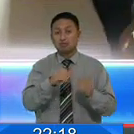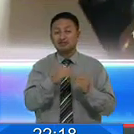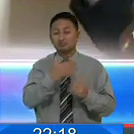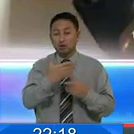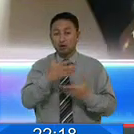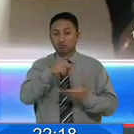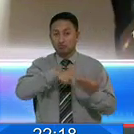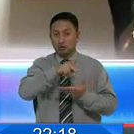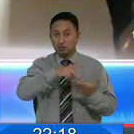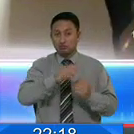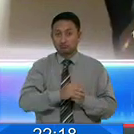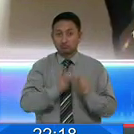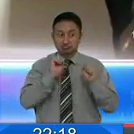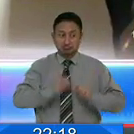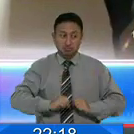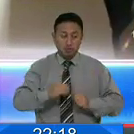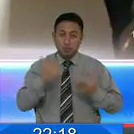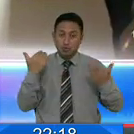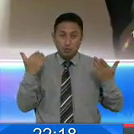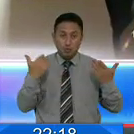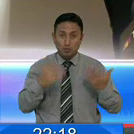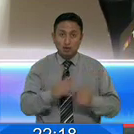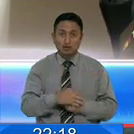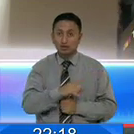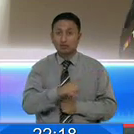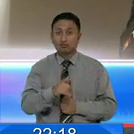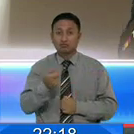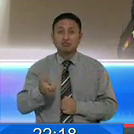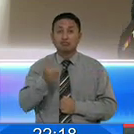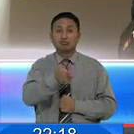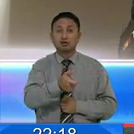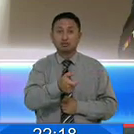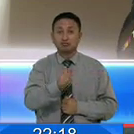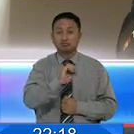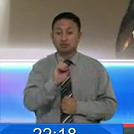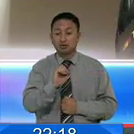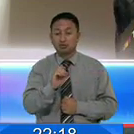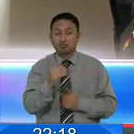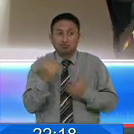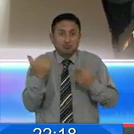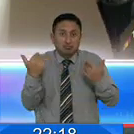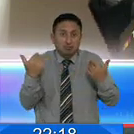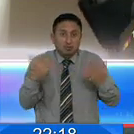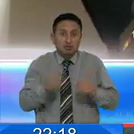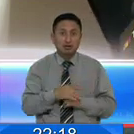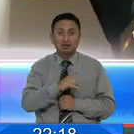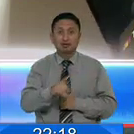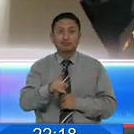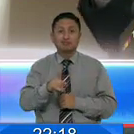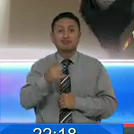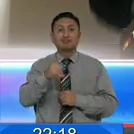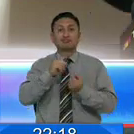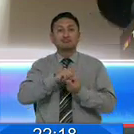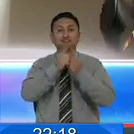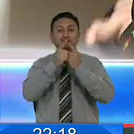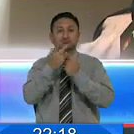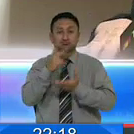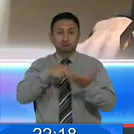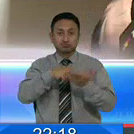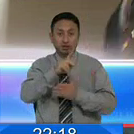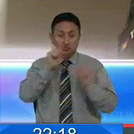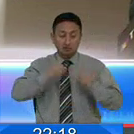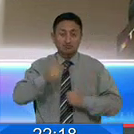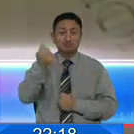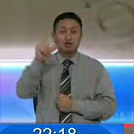va a facilitar cualquier nueva emisión que se quiera hacer, o va a facilitar cualquier refinanciamiento y a costos